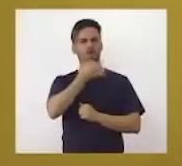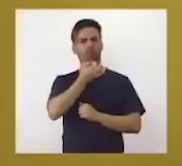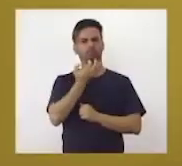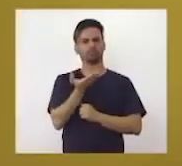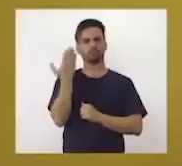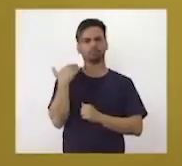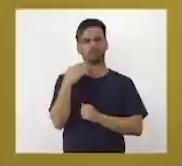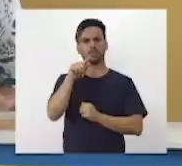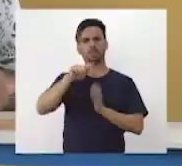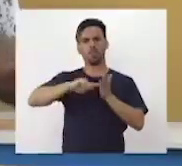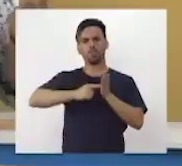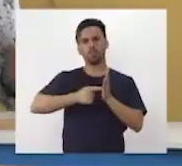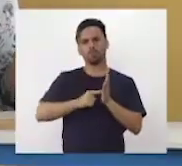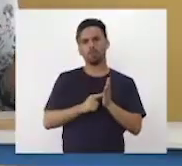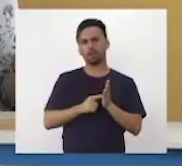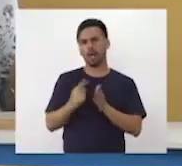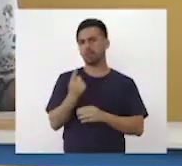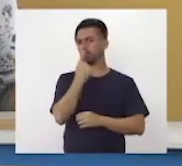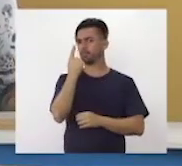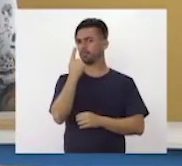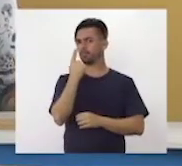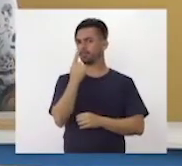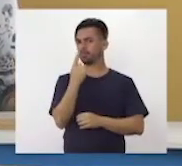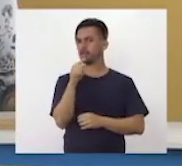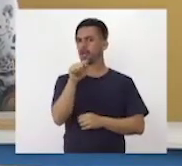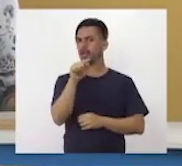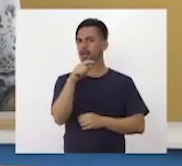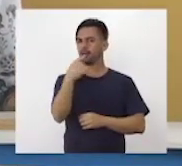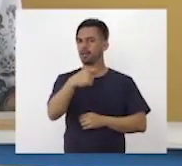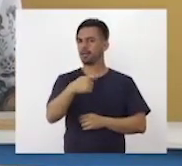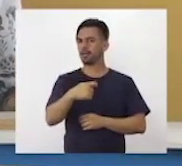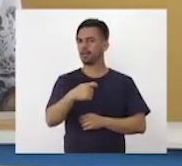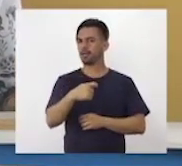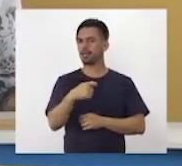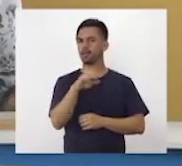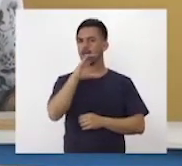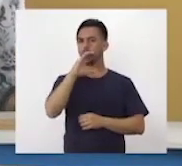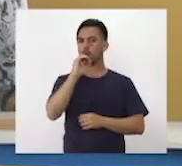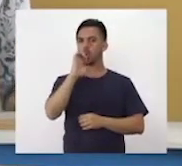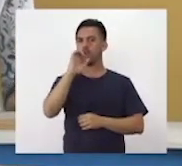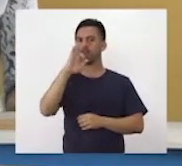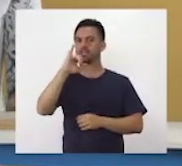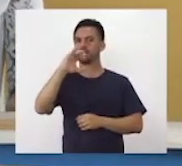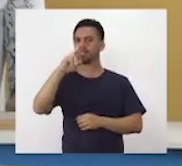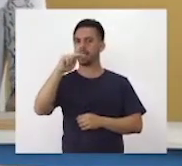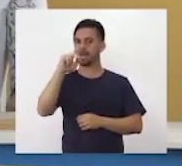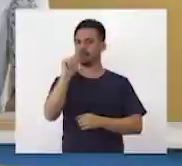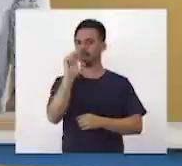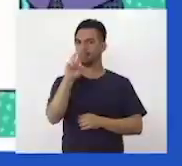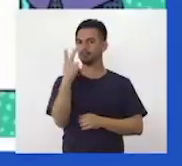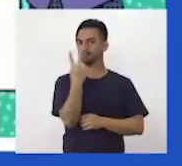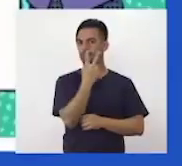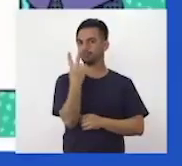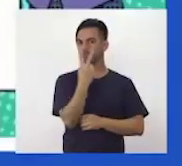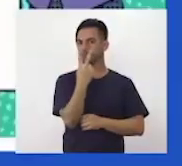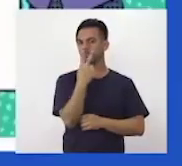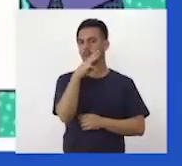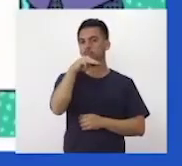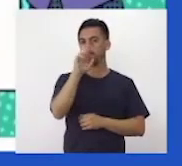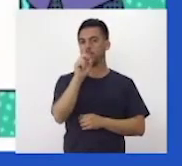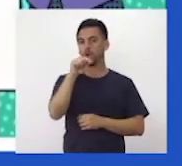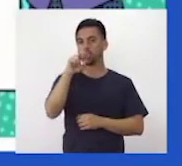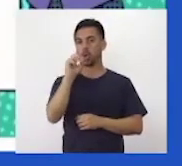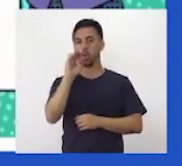¿Recuerdas lo que explicamos? Que multiplicamos primero los coeficientes de los dos monomios y